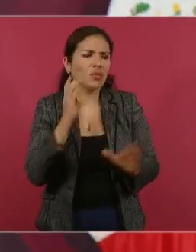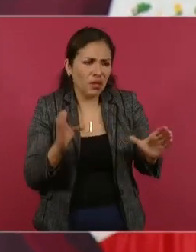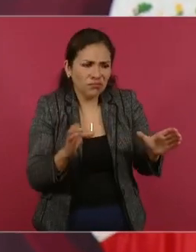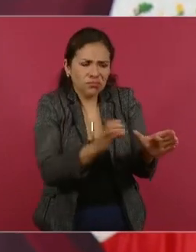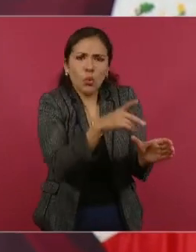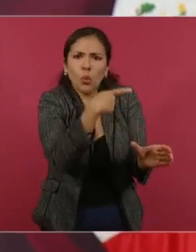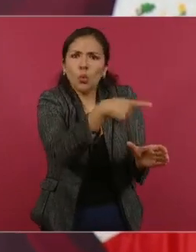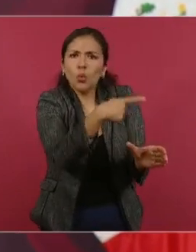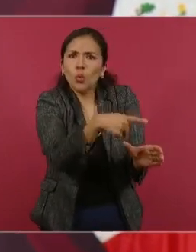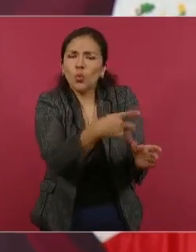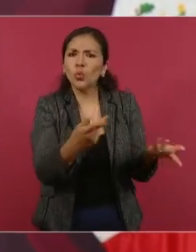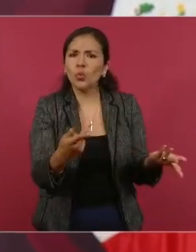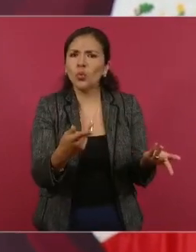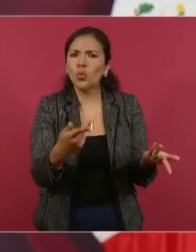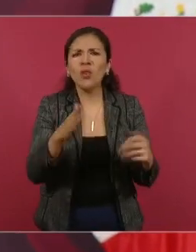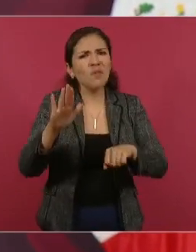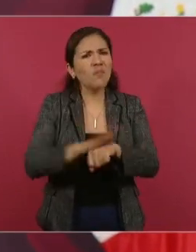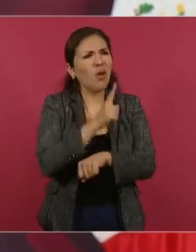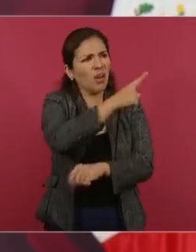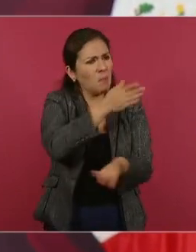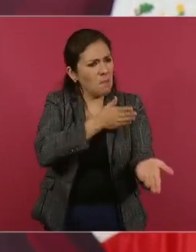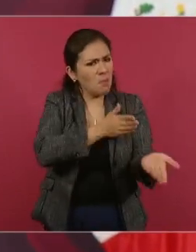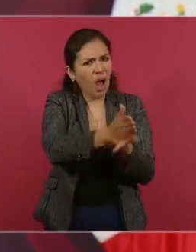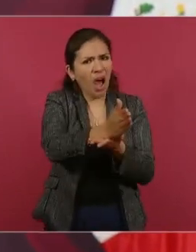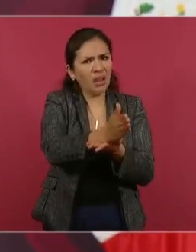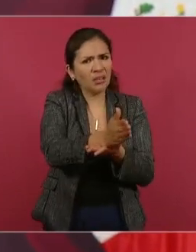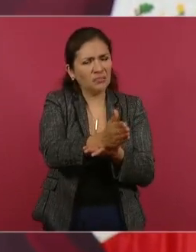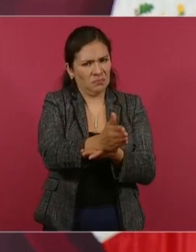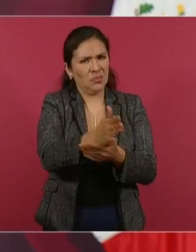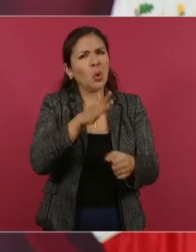¿Con qué fundamento legal?